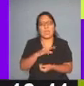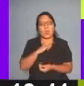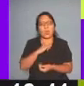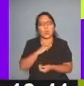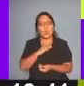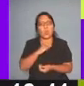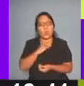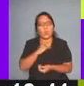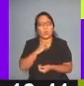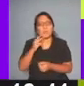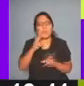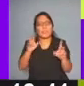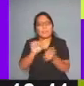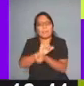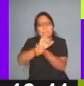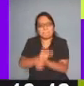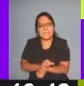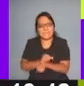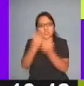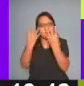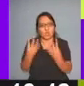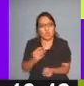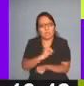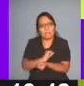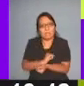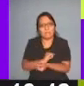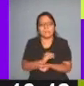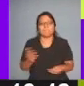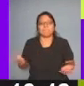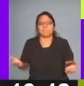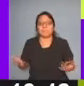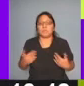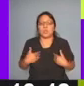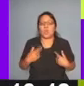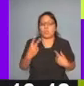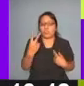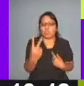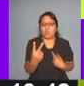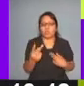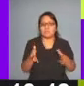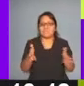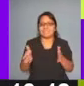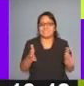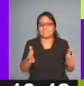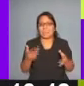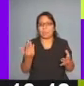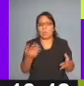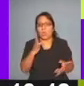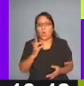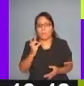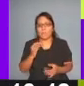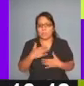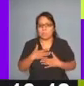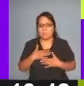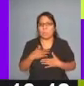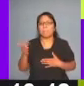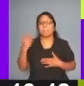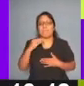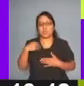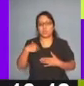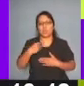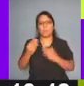complicaciones en esta provincia? ¿Qué opinas de eso? Yo te podría responder en el ámbito académico personal, no en el ámbito ministerial. Dentro de mi